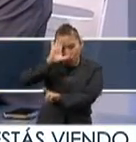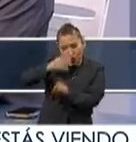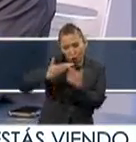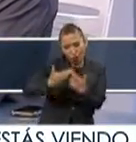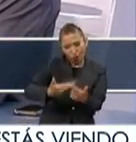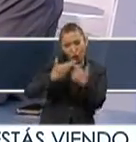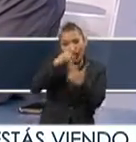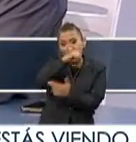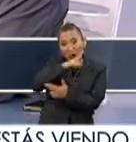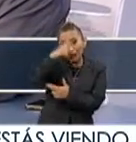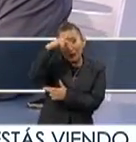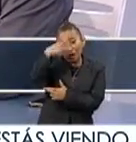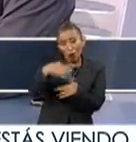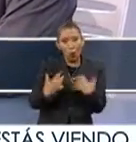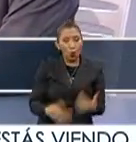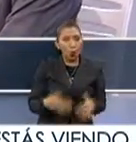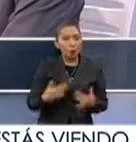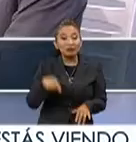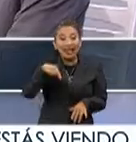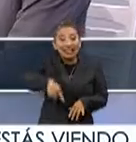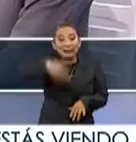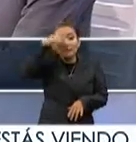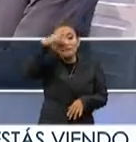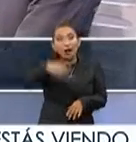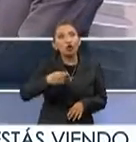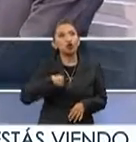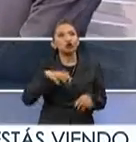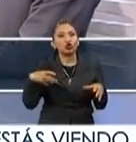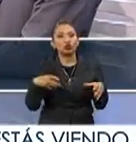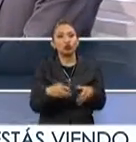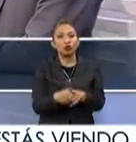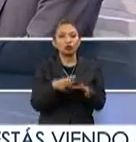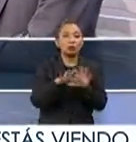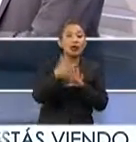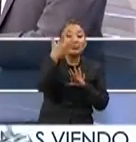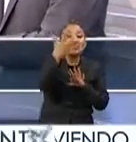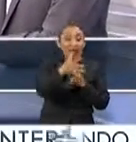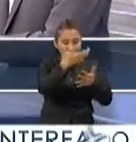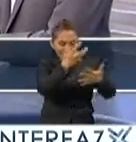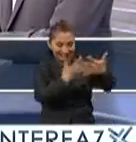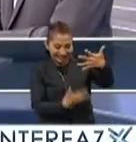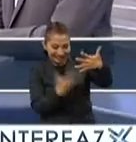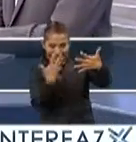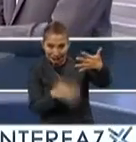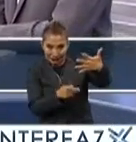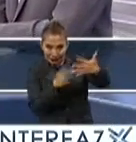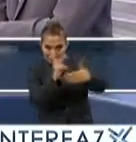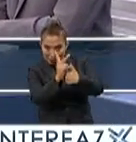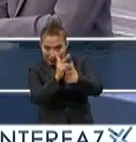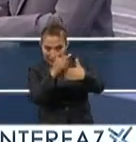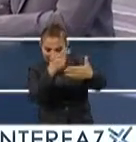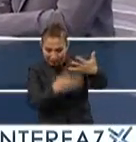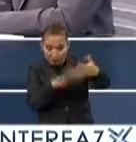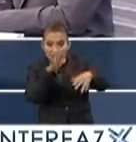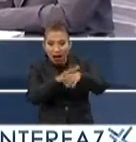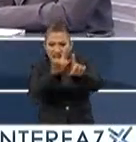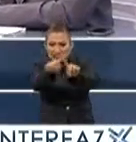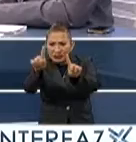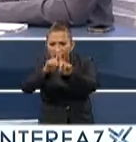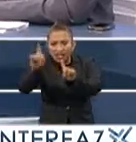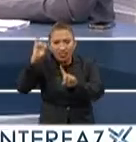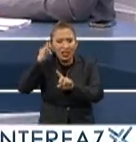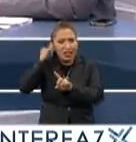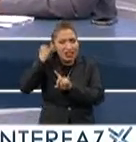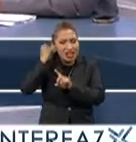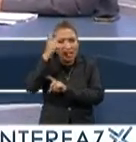y lingüística del país. Nosotros en México estamos entre los 10 países de mayor multiculturalidad